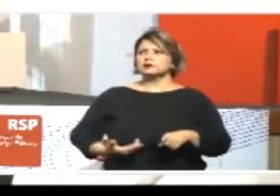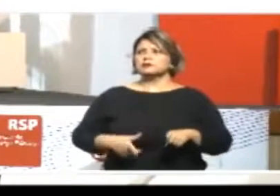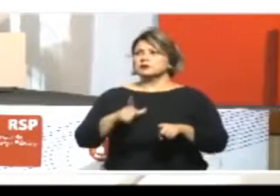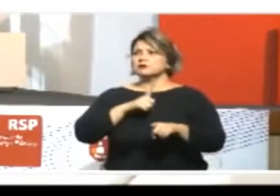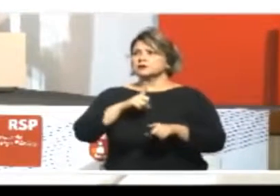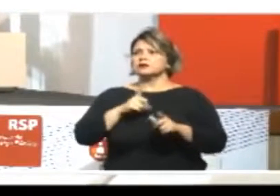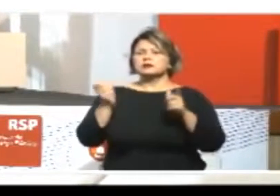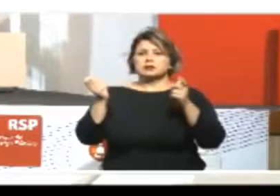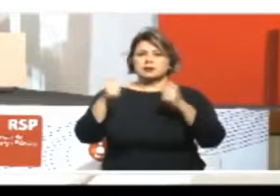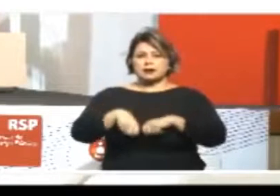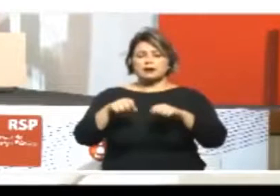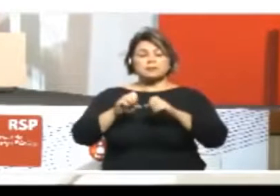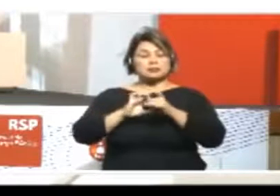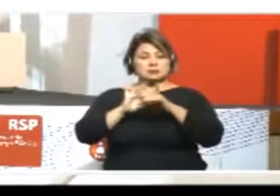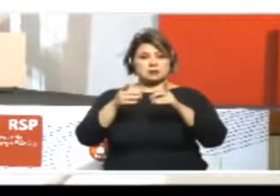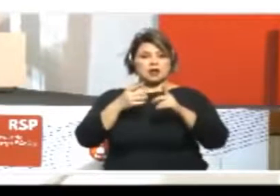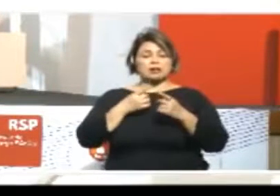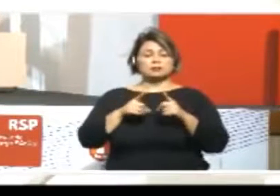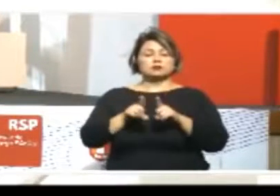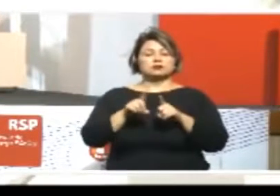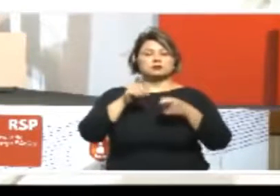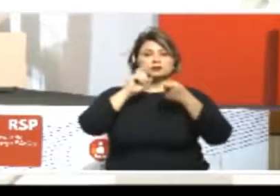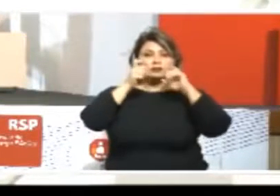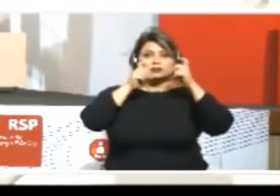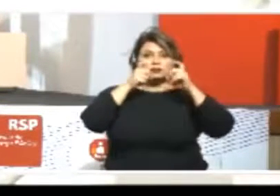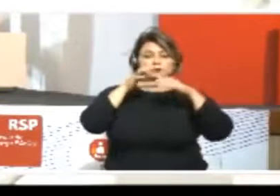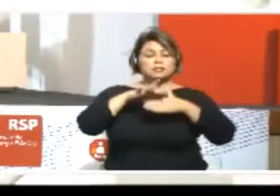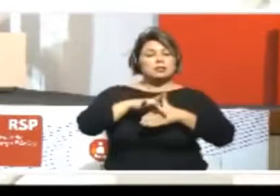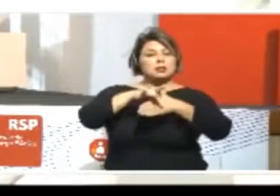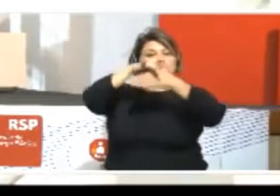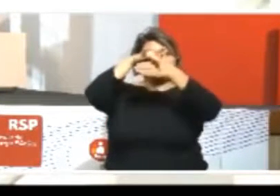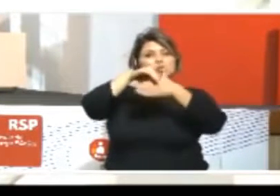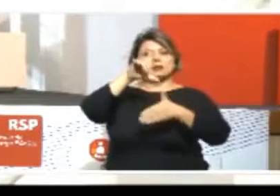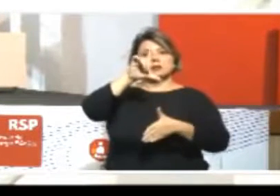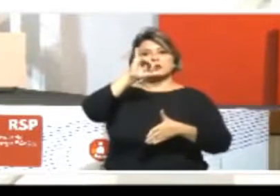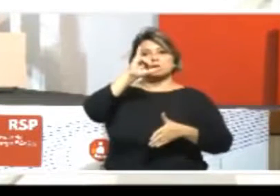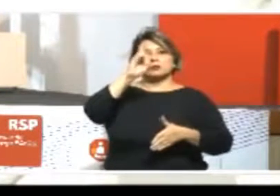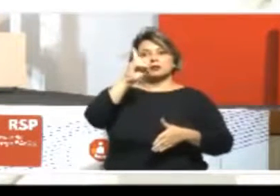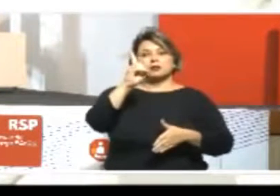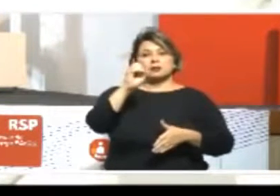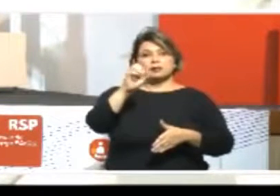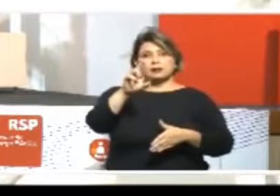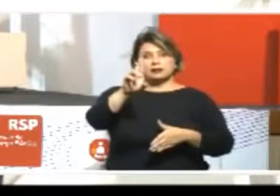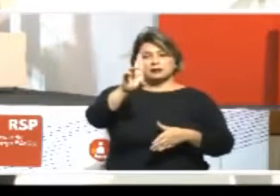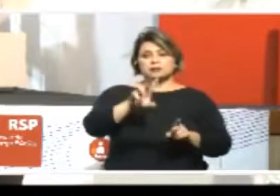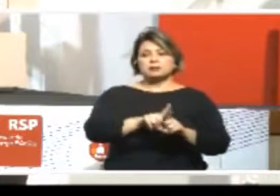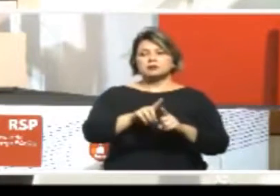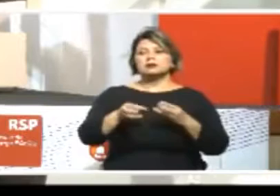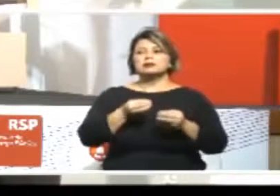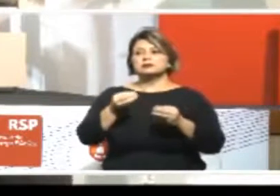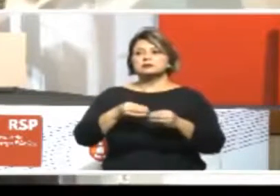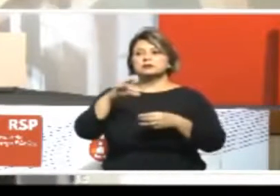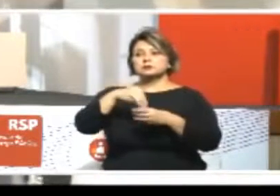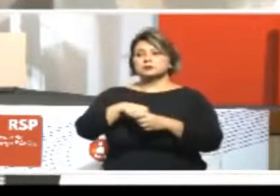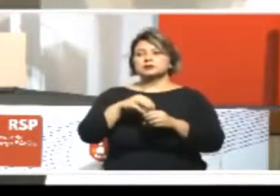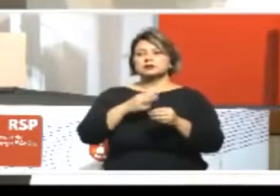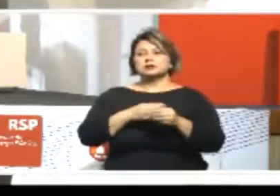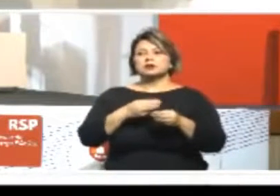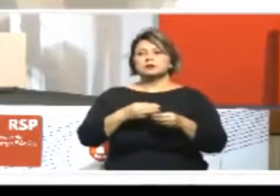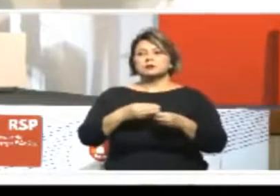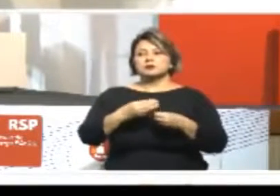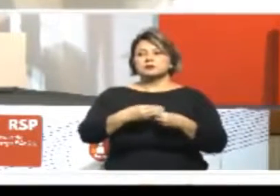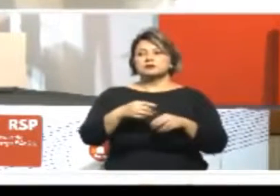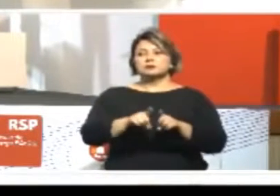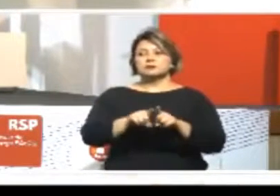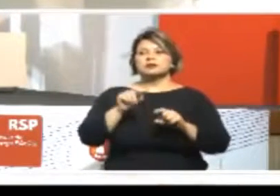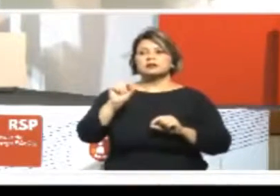que liderazgo, la capacidad de liderazgo debería de ser promovida. A nivel municipal, ¿quién es el líder? Es el alcalde, porque